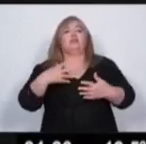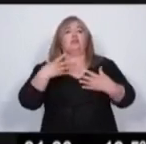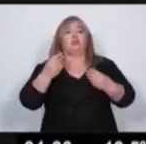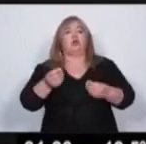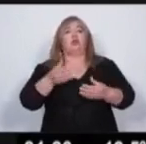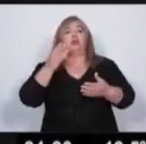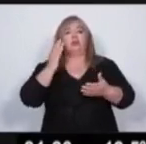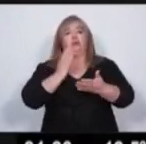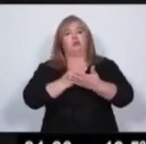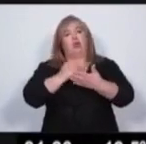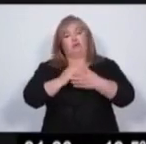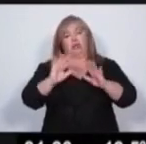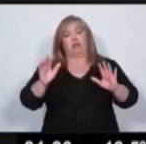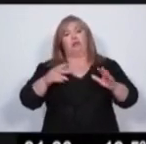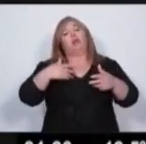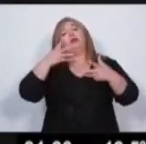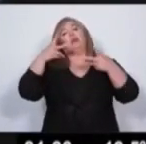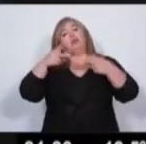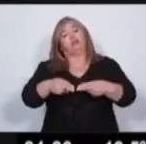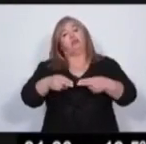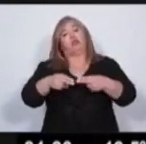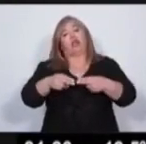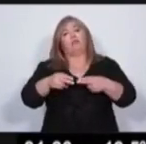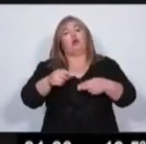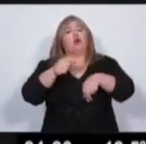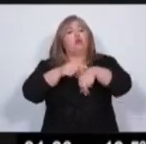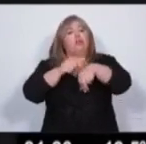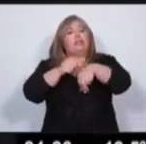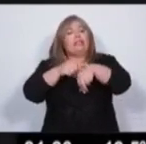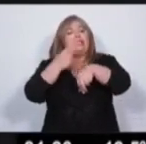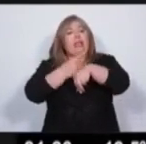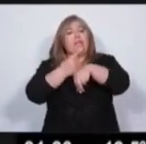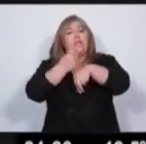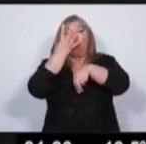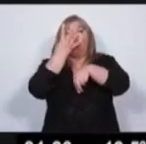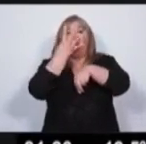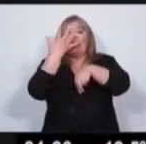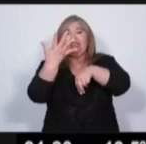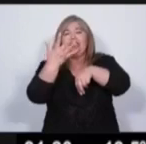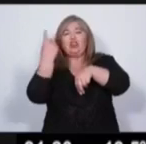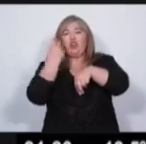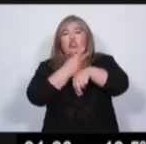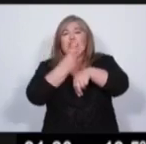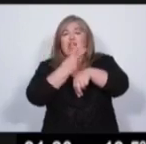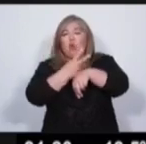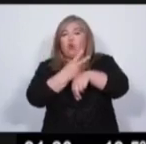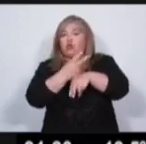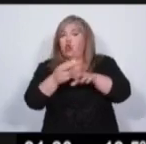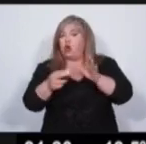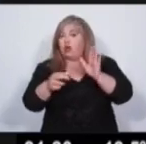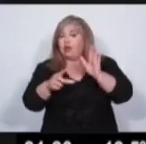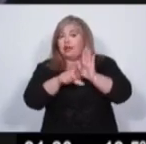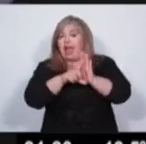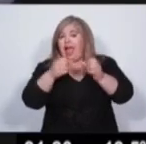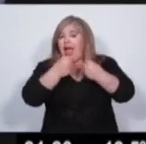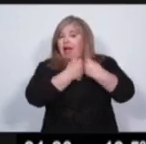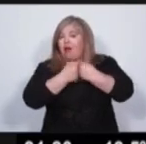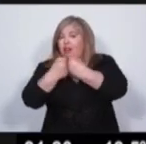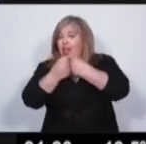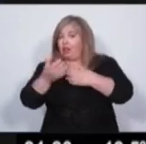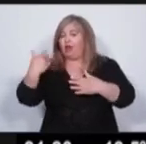recordamos a partir de ahora que todos los candidatos tienen 45 segundos por reglamento para responder las siguientes preguntas